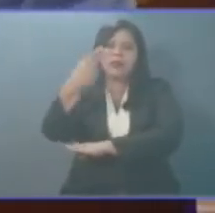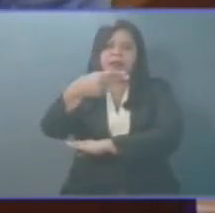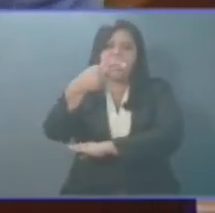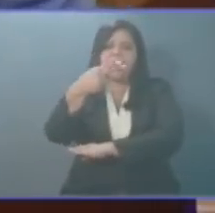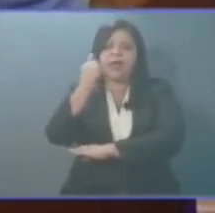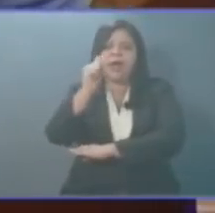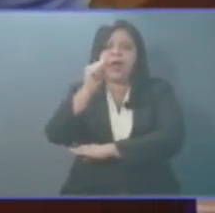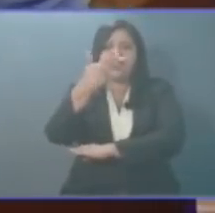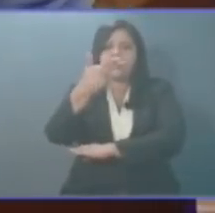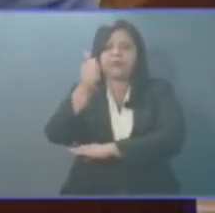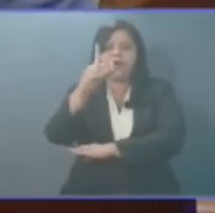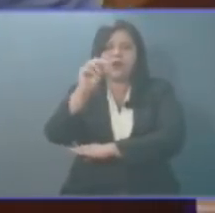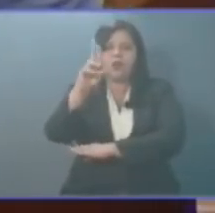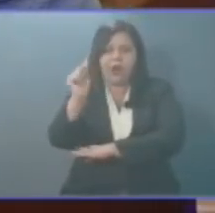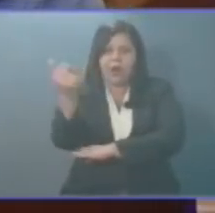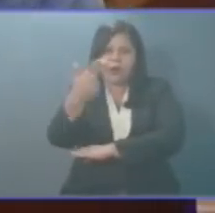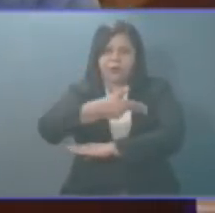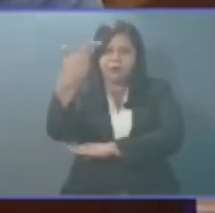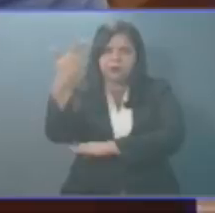tiene